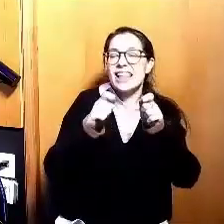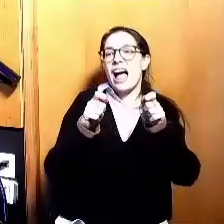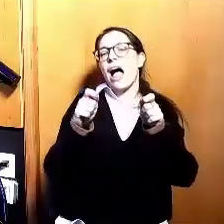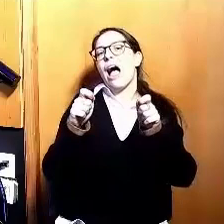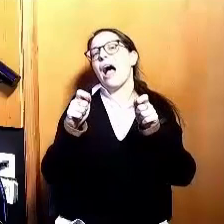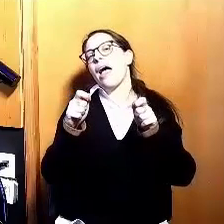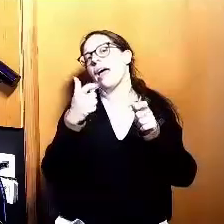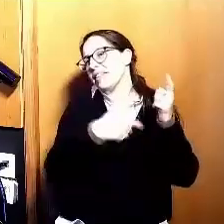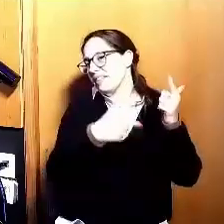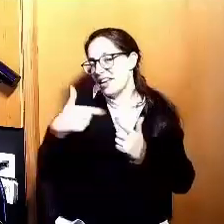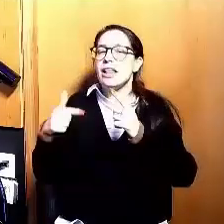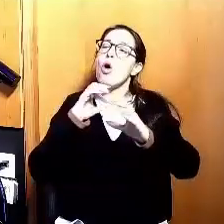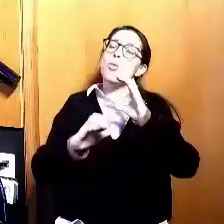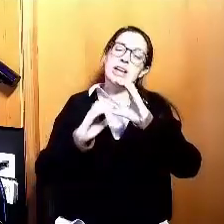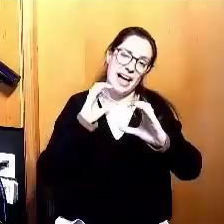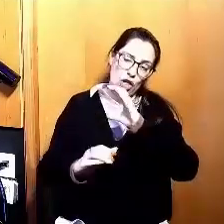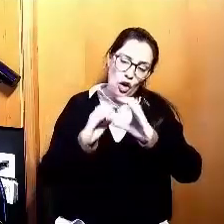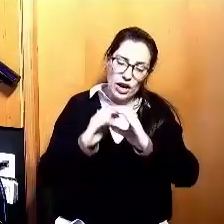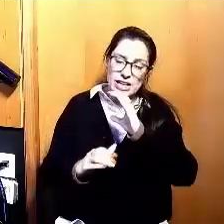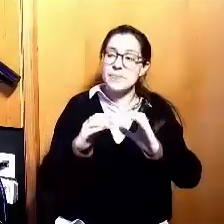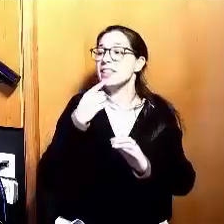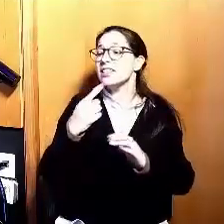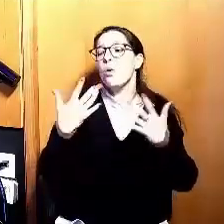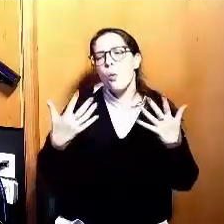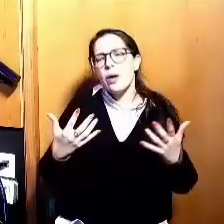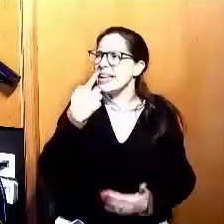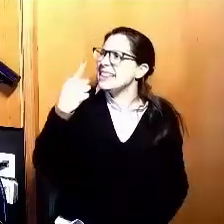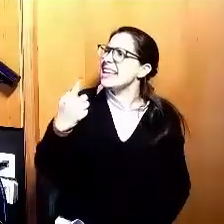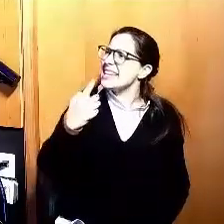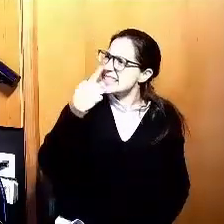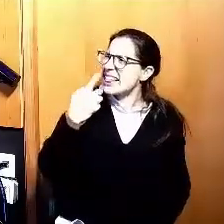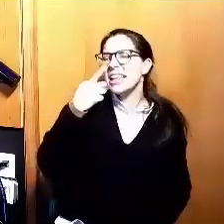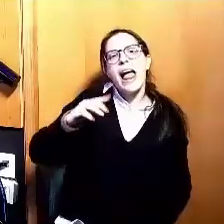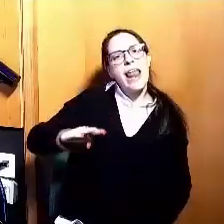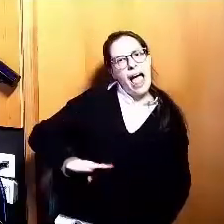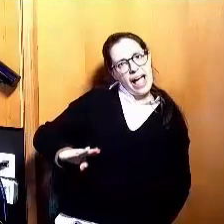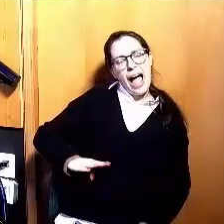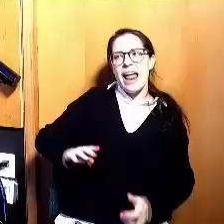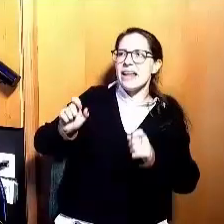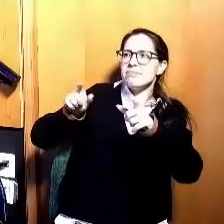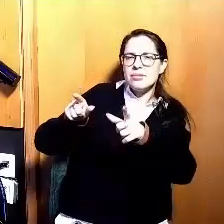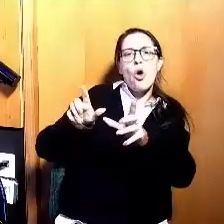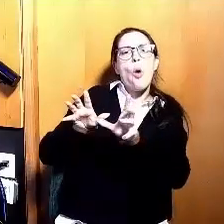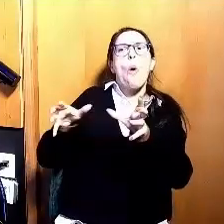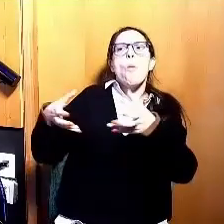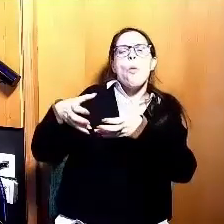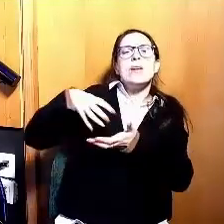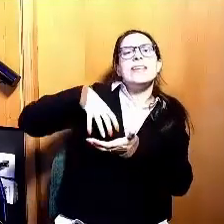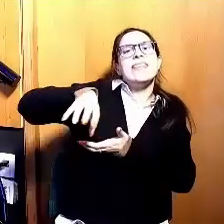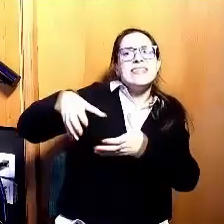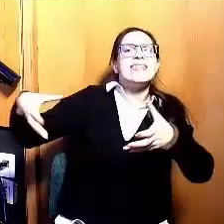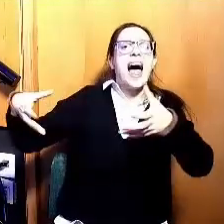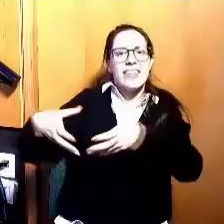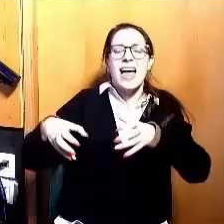visualizadoras, visualizadores, comunicadoras, y decís, qué interesante que es el espíritu de esa comunidad que se puede reunir, hacer cosas,